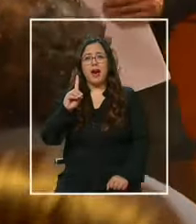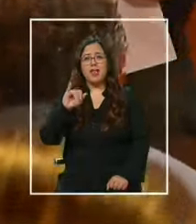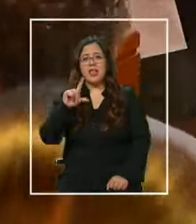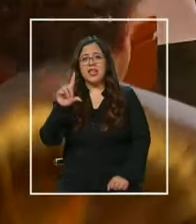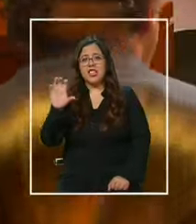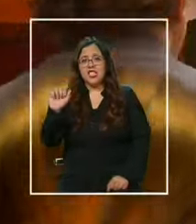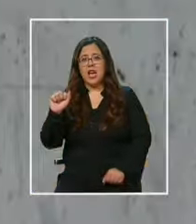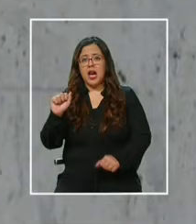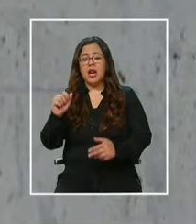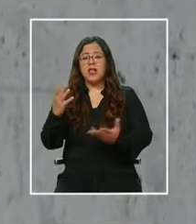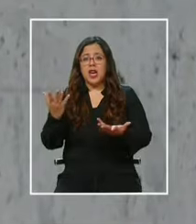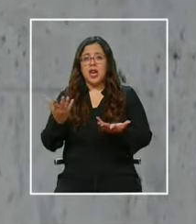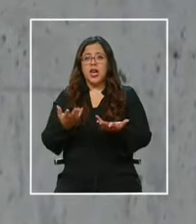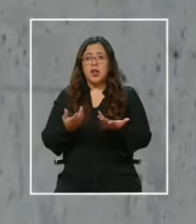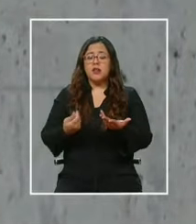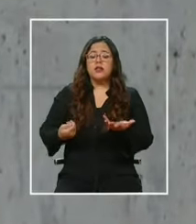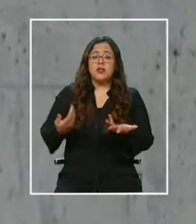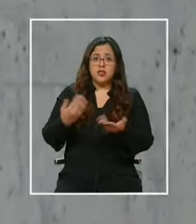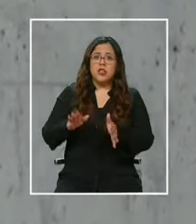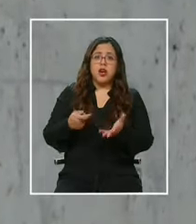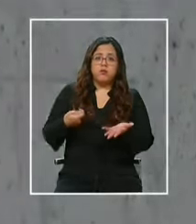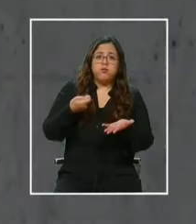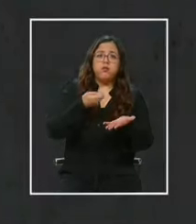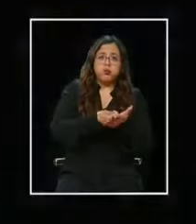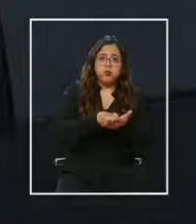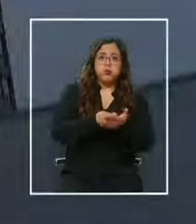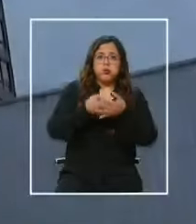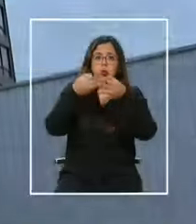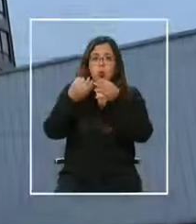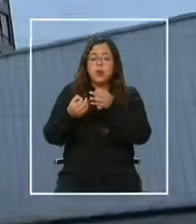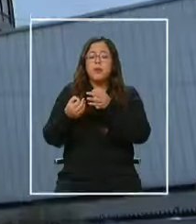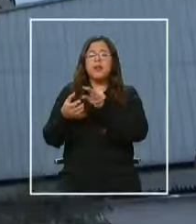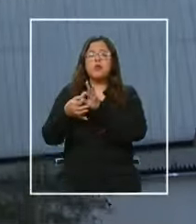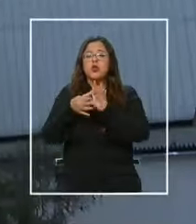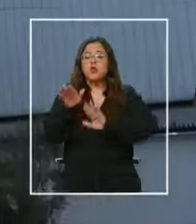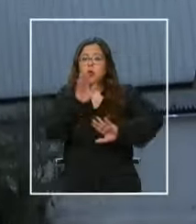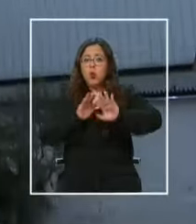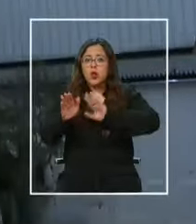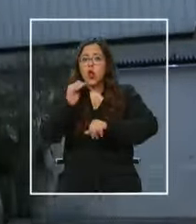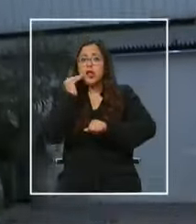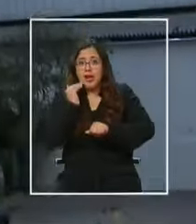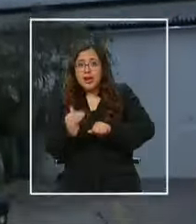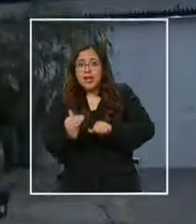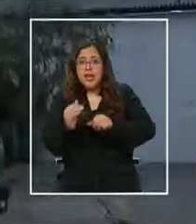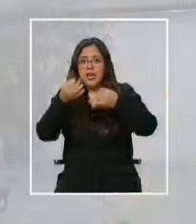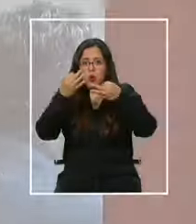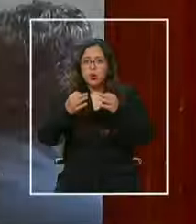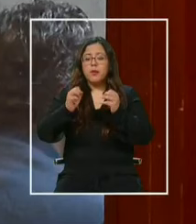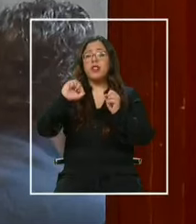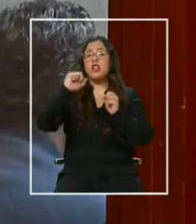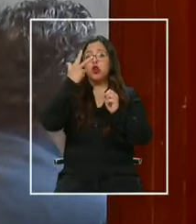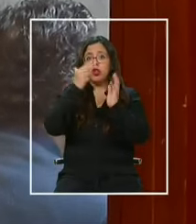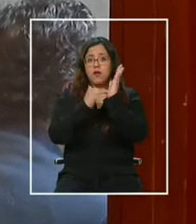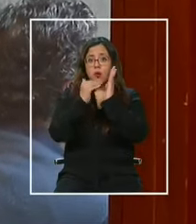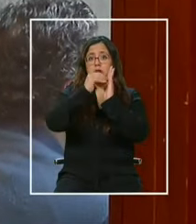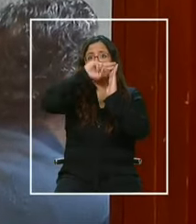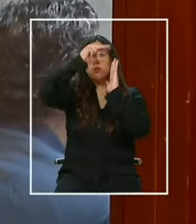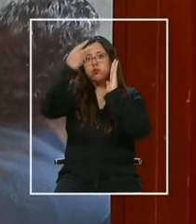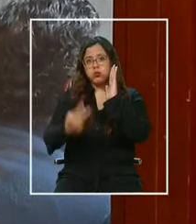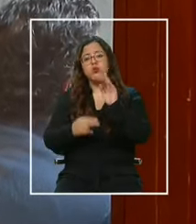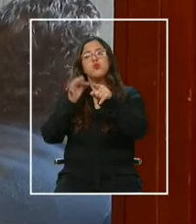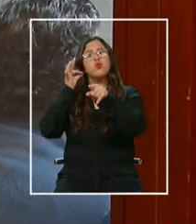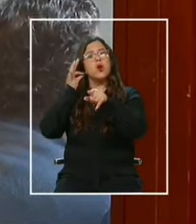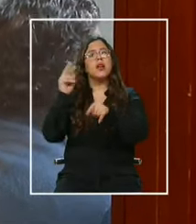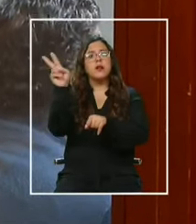Público, un pago a cambio del cuidado de la niña que cayó desde un octavo piso de este edificio. La ciudadana